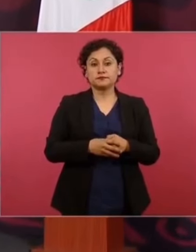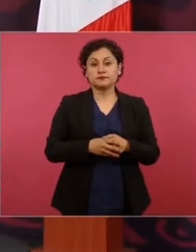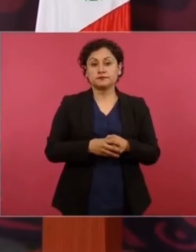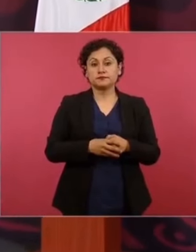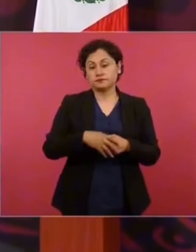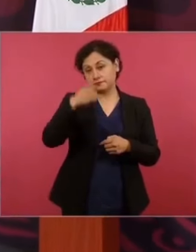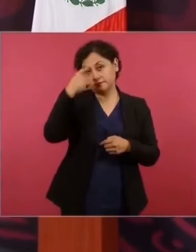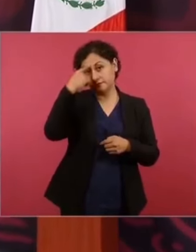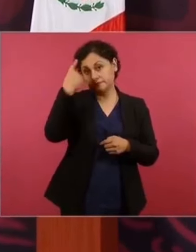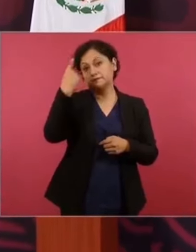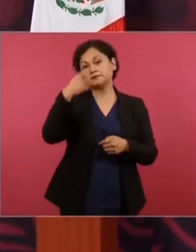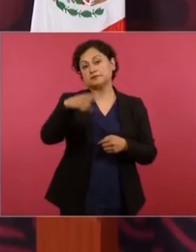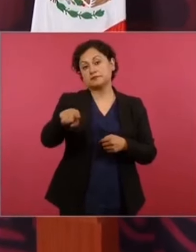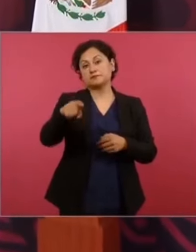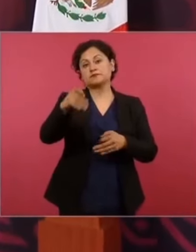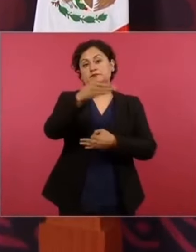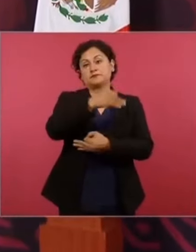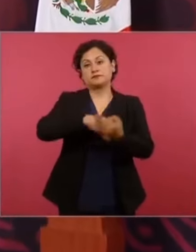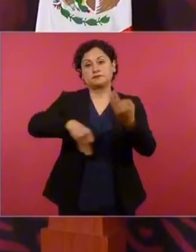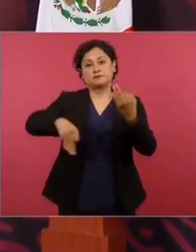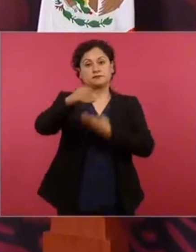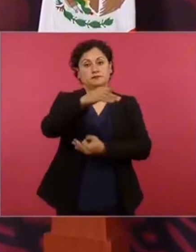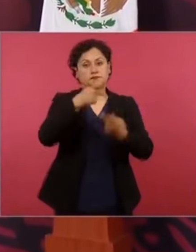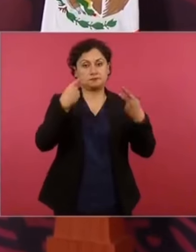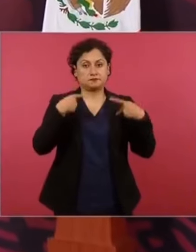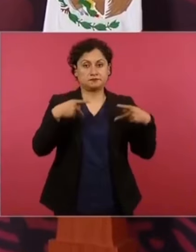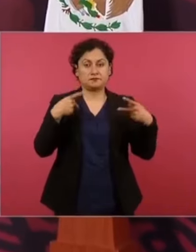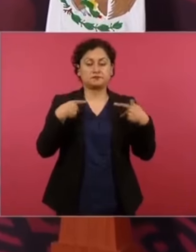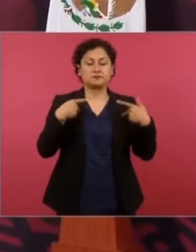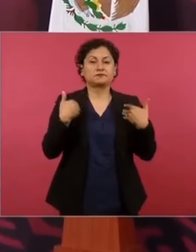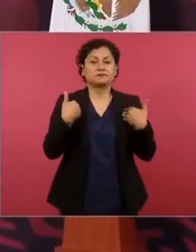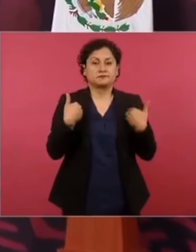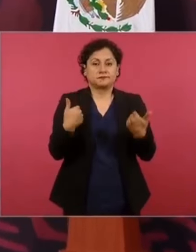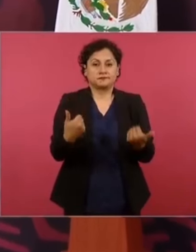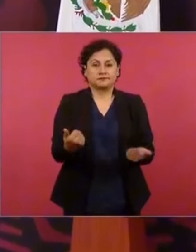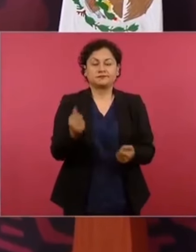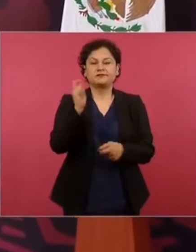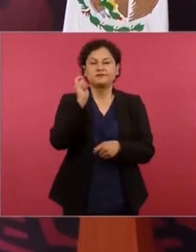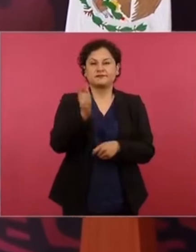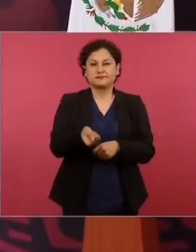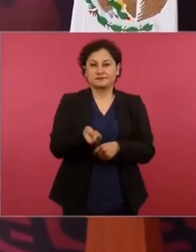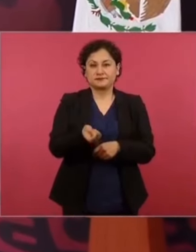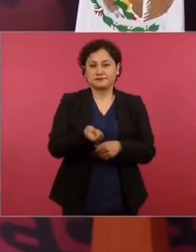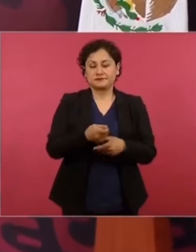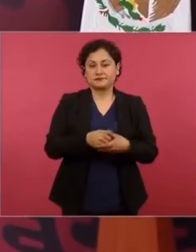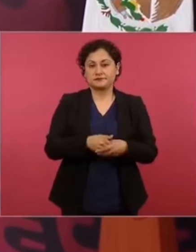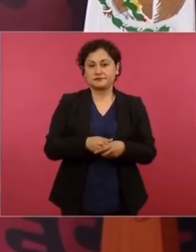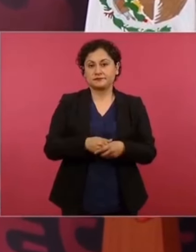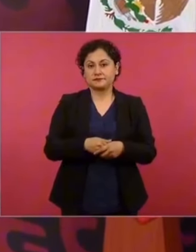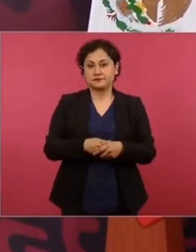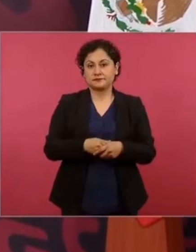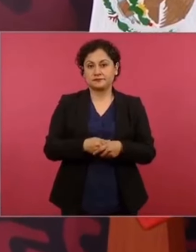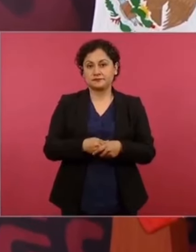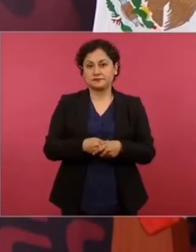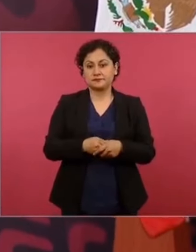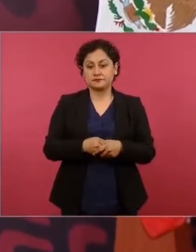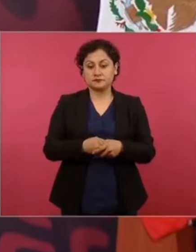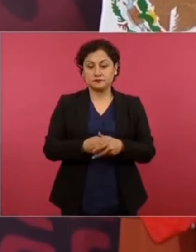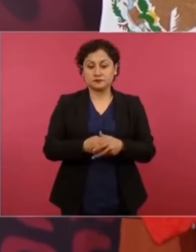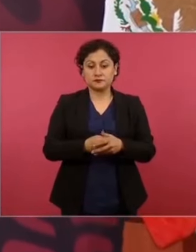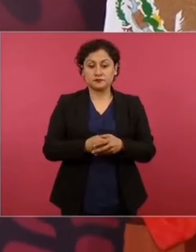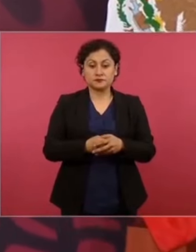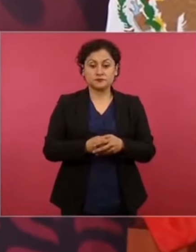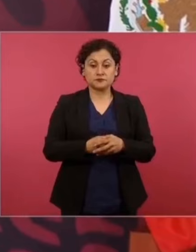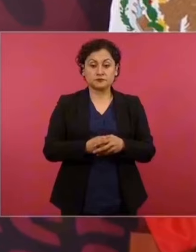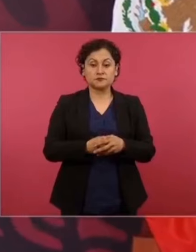comprendan También muchas personas Cómo es que este